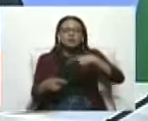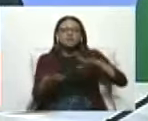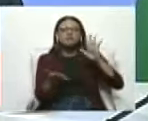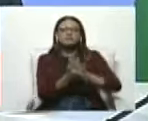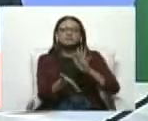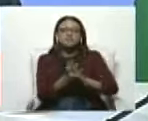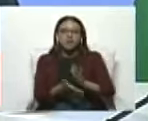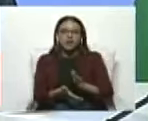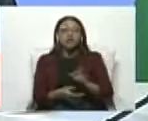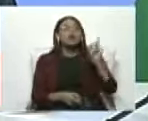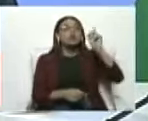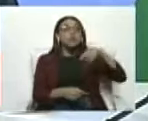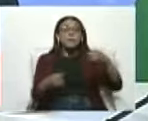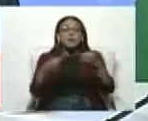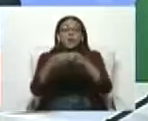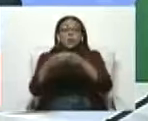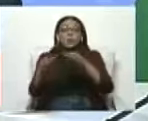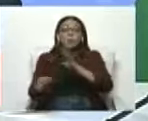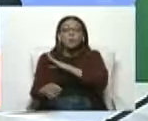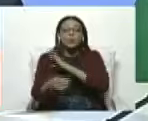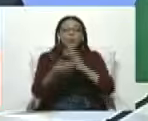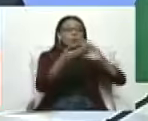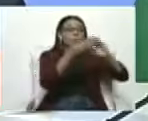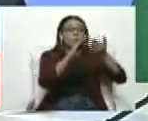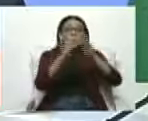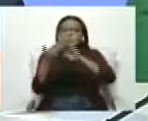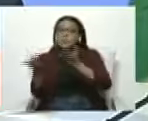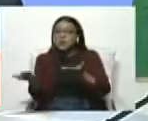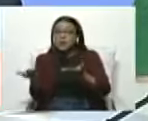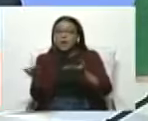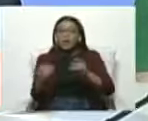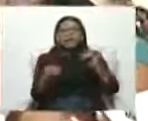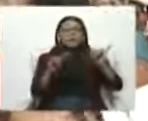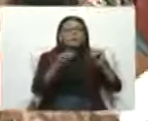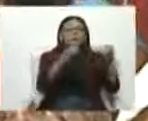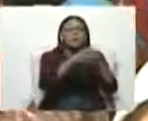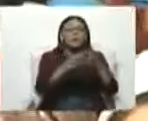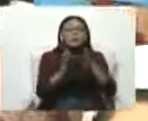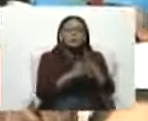consejos comunales, comunas y movimientos sociales.